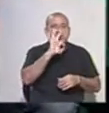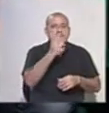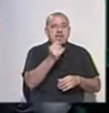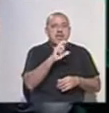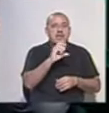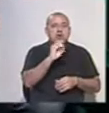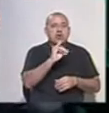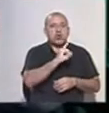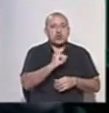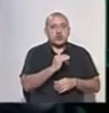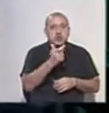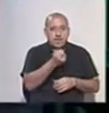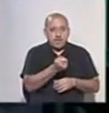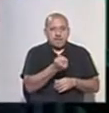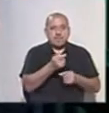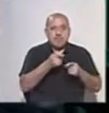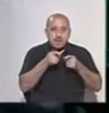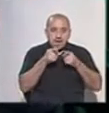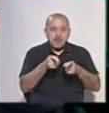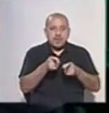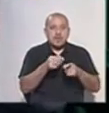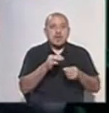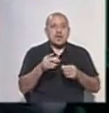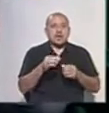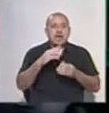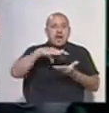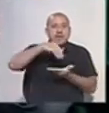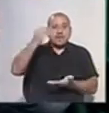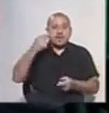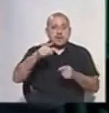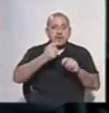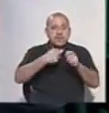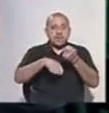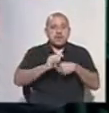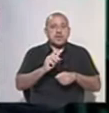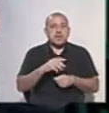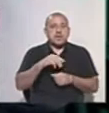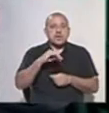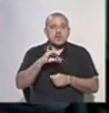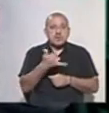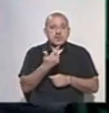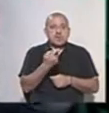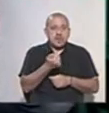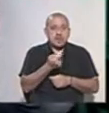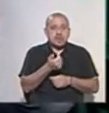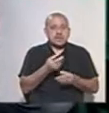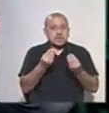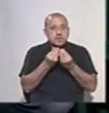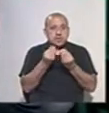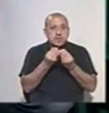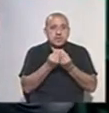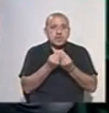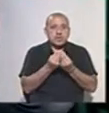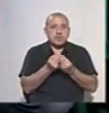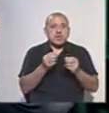están en Ticantel, en la sala también. Nos faltaba ese toque. Y bueno, sí, ya está casi llena, pero yo creo que vamos a ir... Hicimos Blues